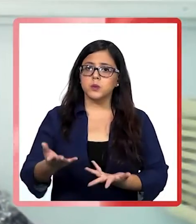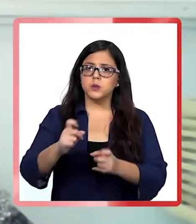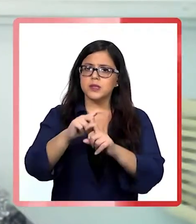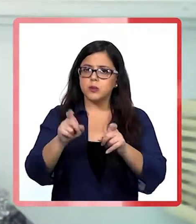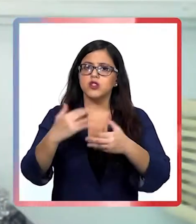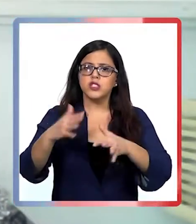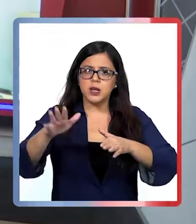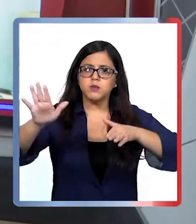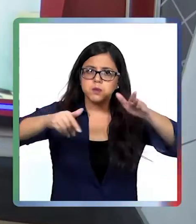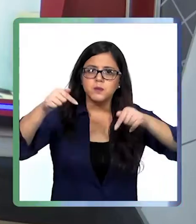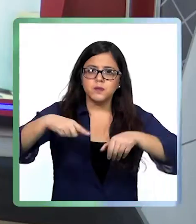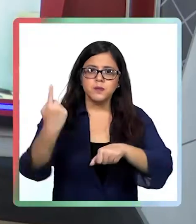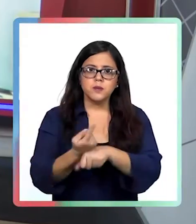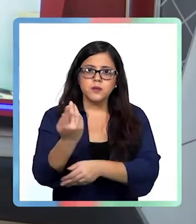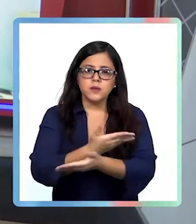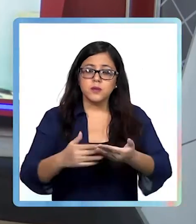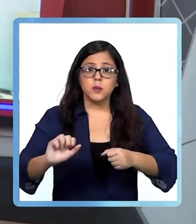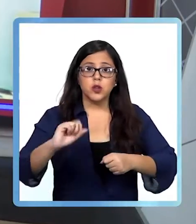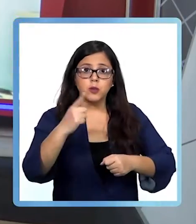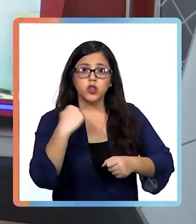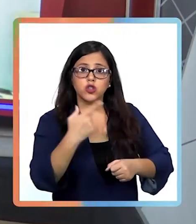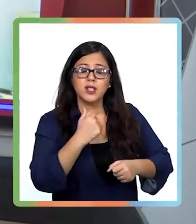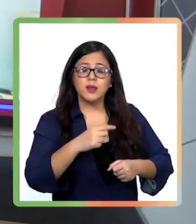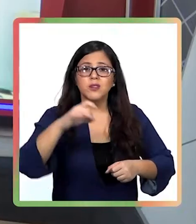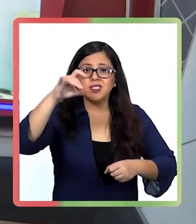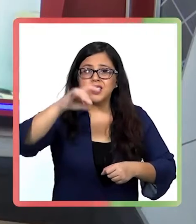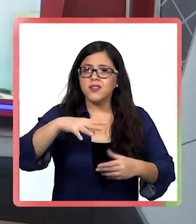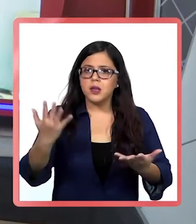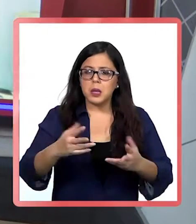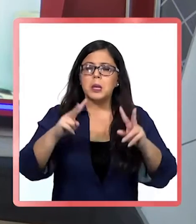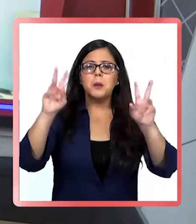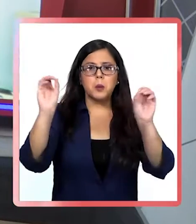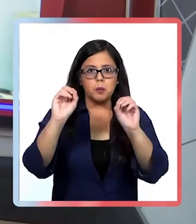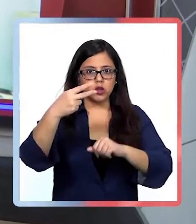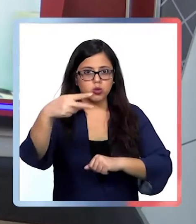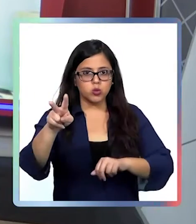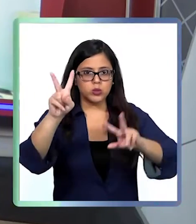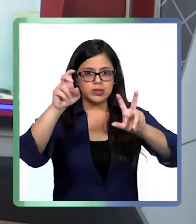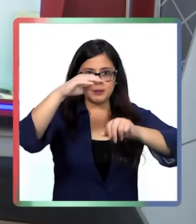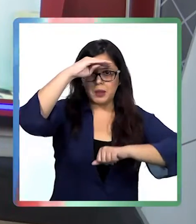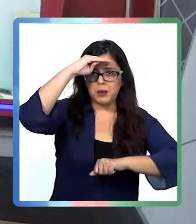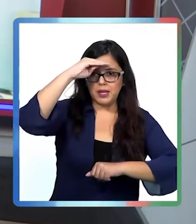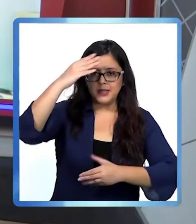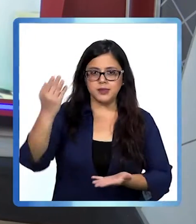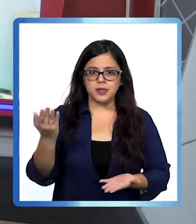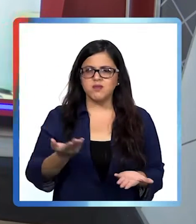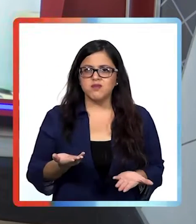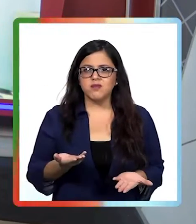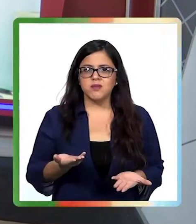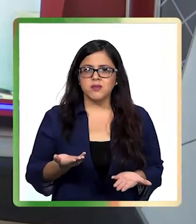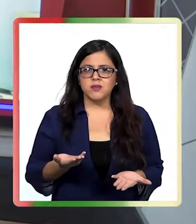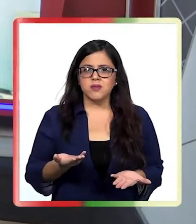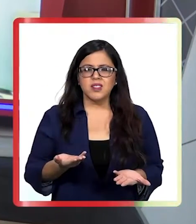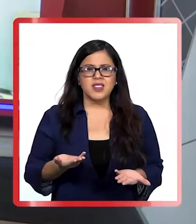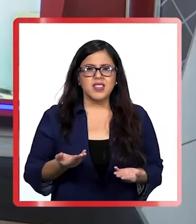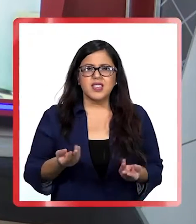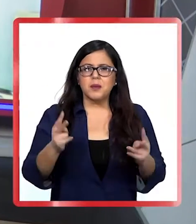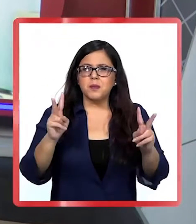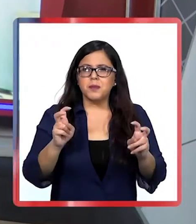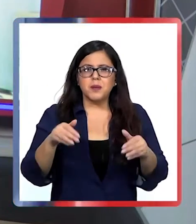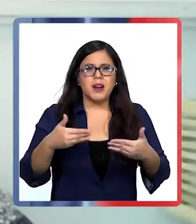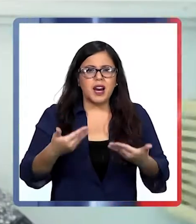invitación. Bueno, doctora, la hemos convocado a esta conversación porque lo primero que queremos saber es, desde su punto de vista, su expertise,